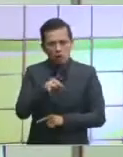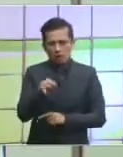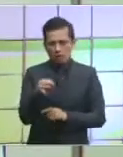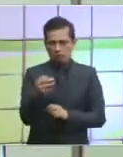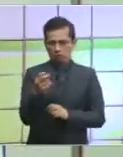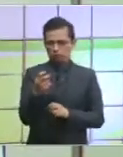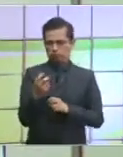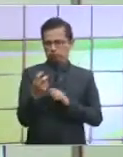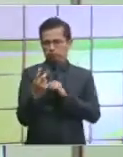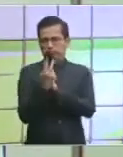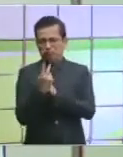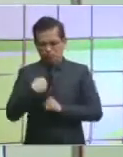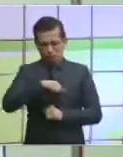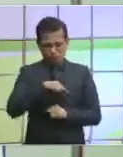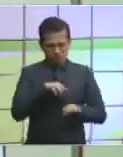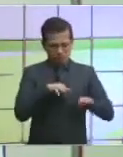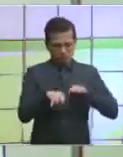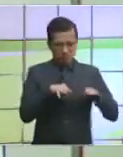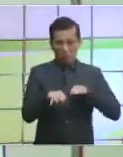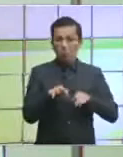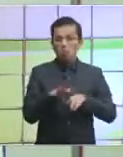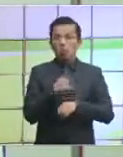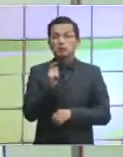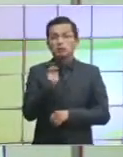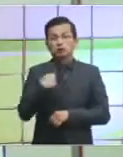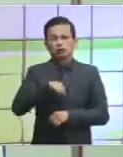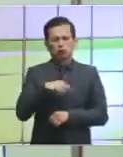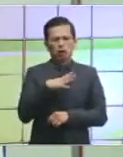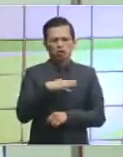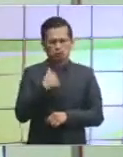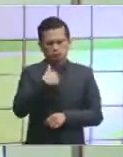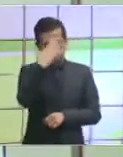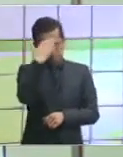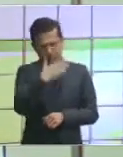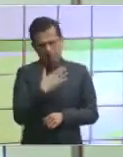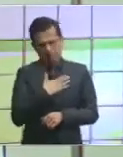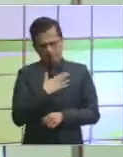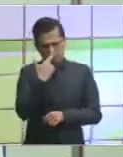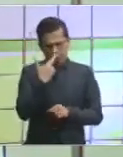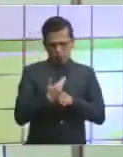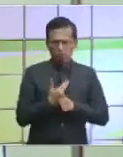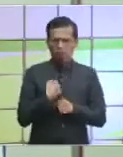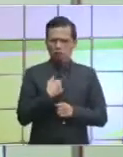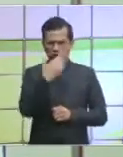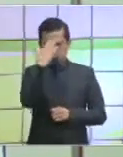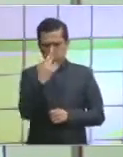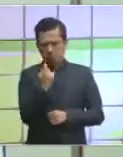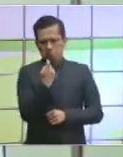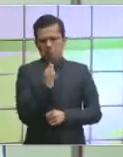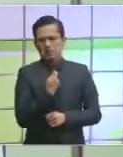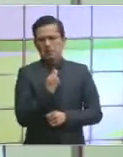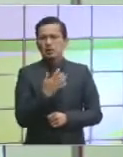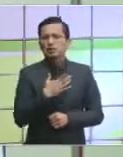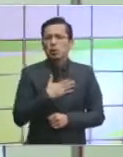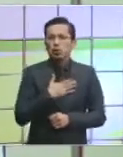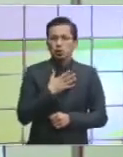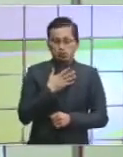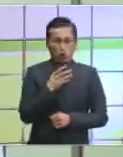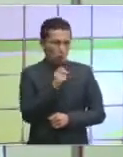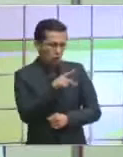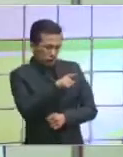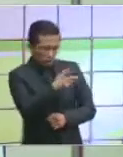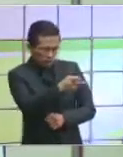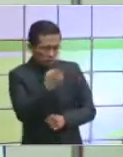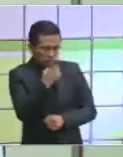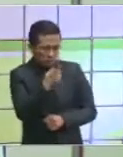en una condición de la autoconciencia de la autorresponsabilidad decir yo soy una persona que siempre nos y eso es lo que usted nos dice y como sabemos que